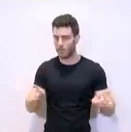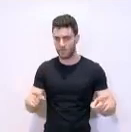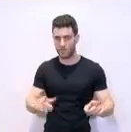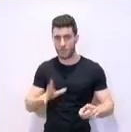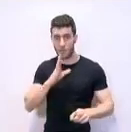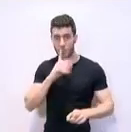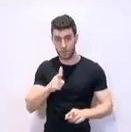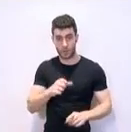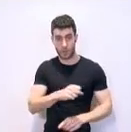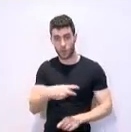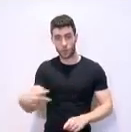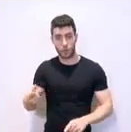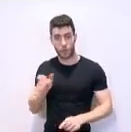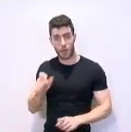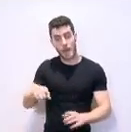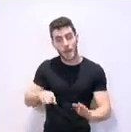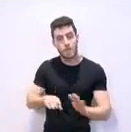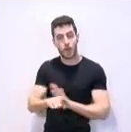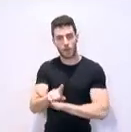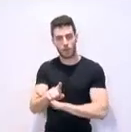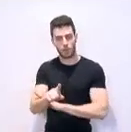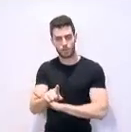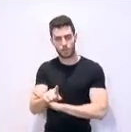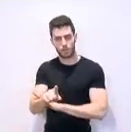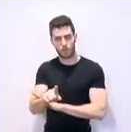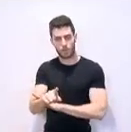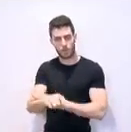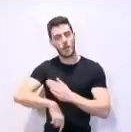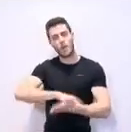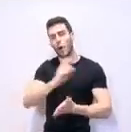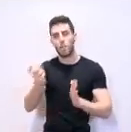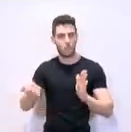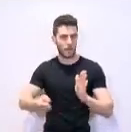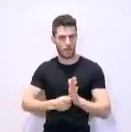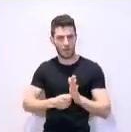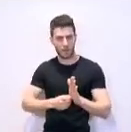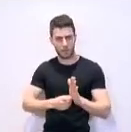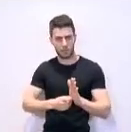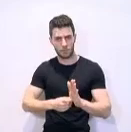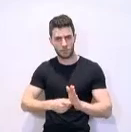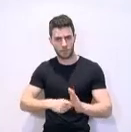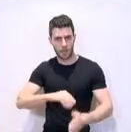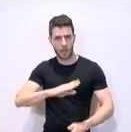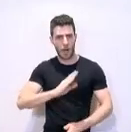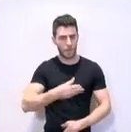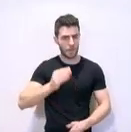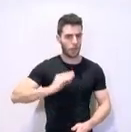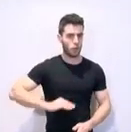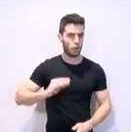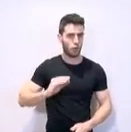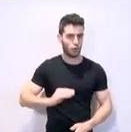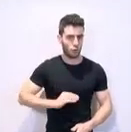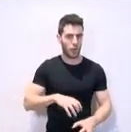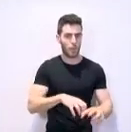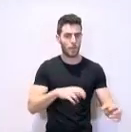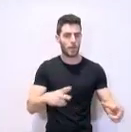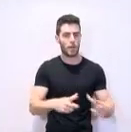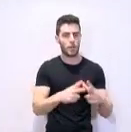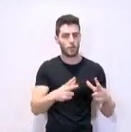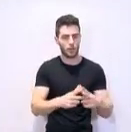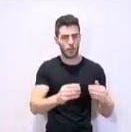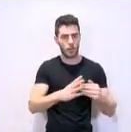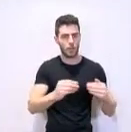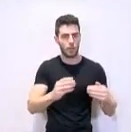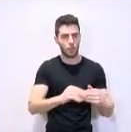consecuencias de la inflación se trasladan íntegramente a los salarios de la mayoría social y transfieren al usuario final